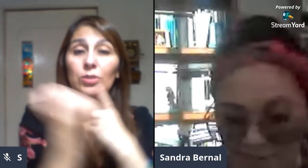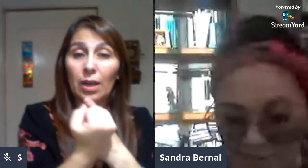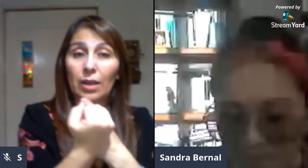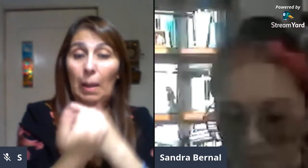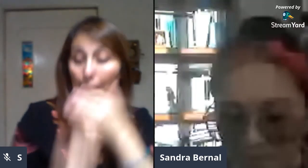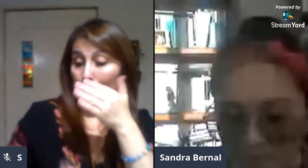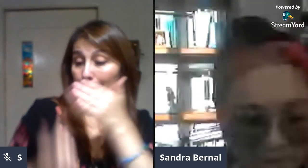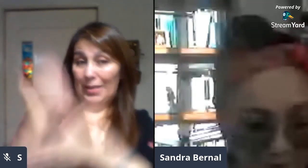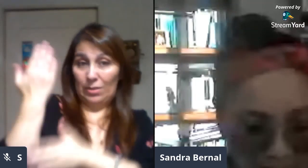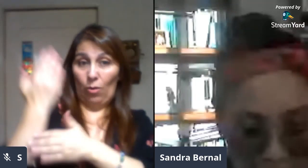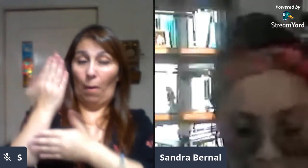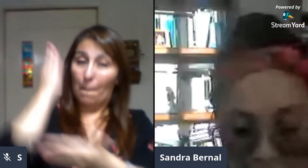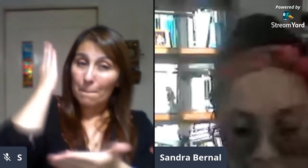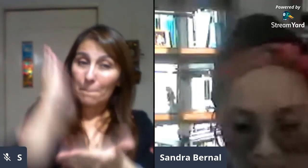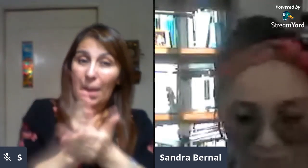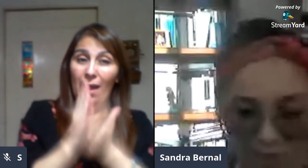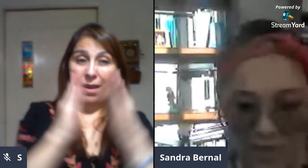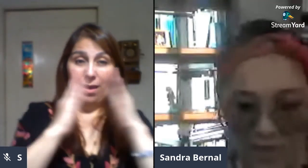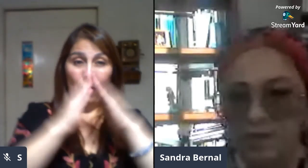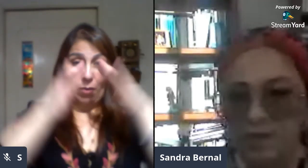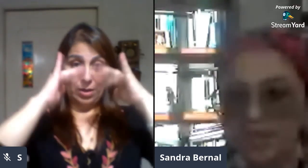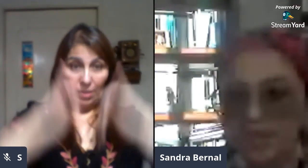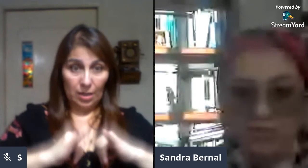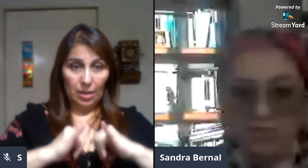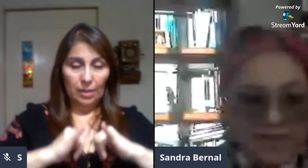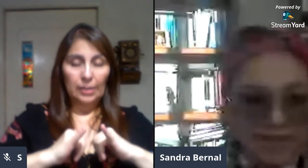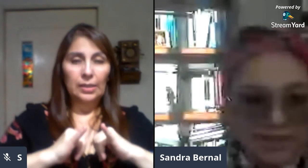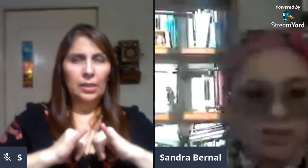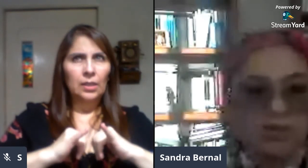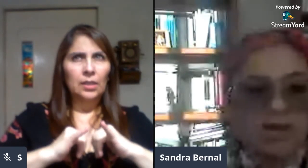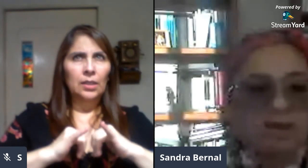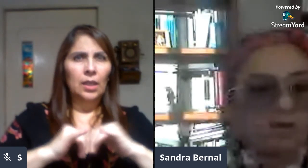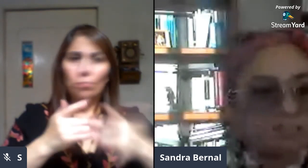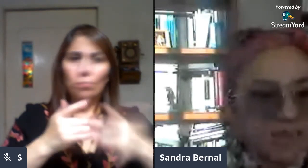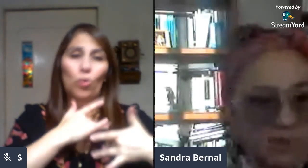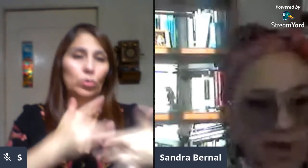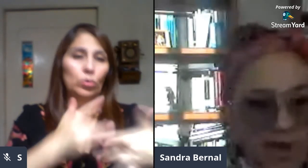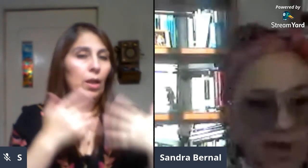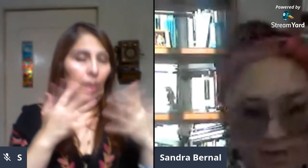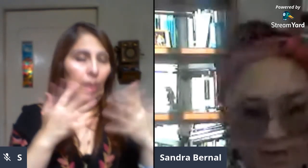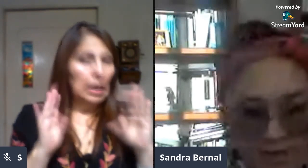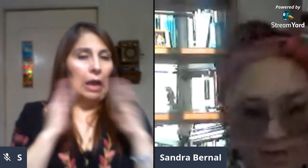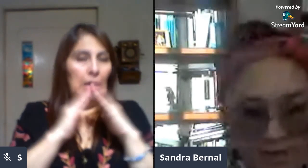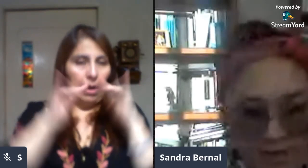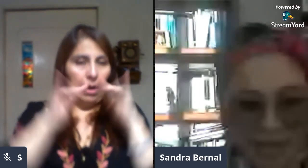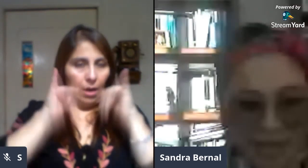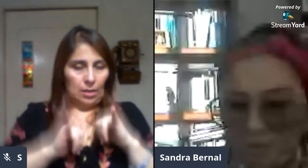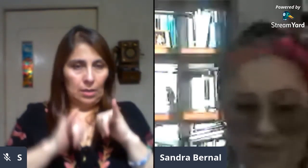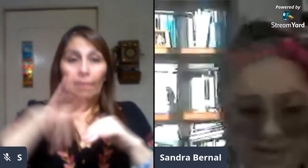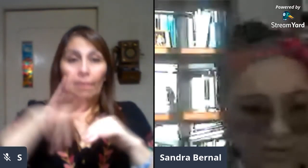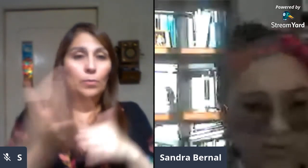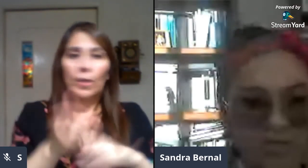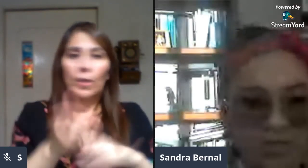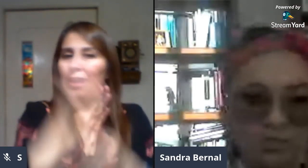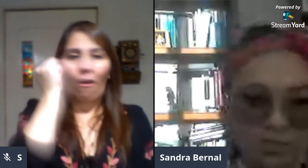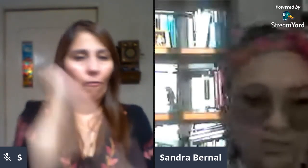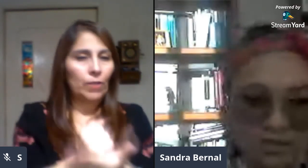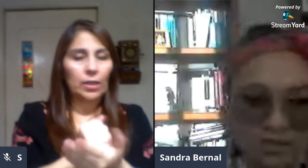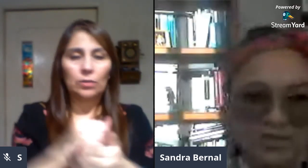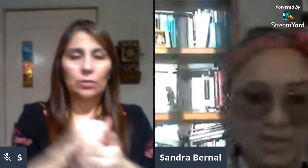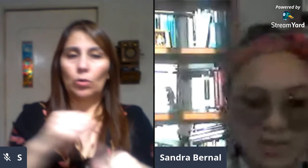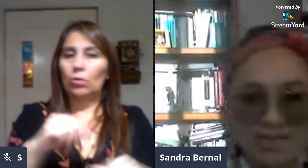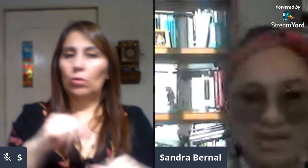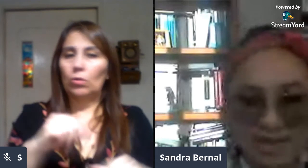cuarentena, desde que empezó inicialmente que fue voluntaria, luego privada, no han parado en